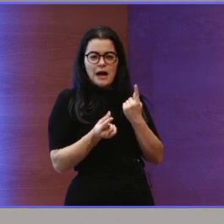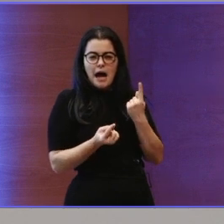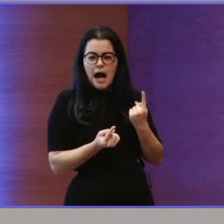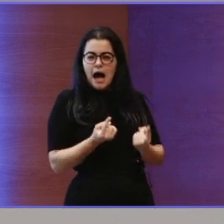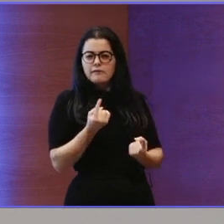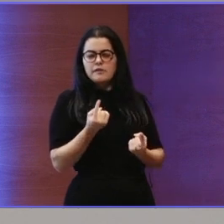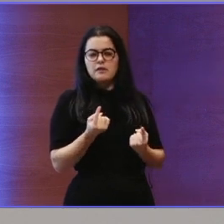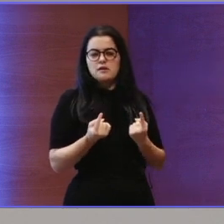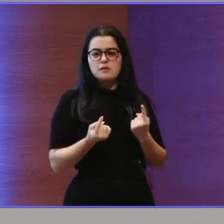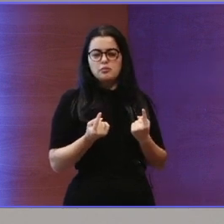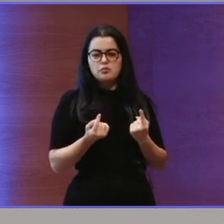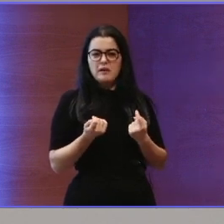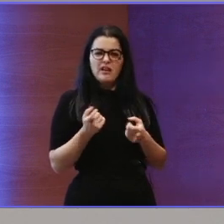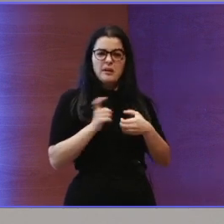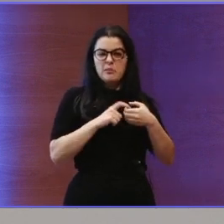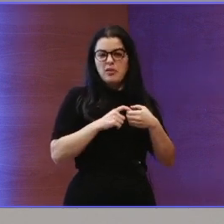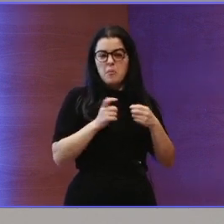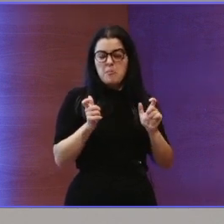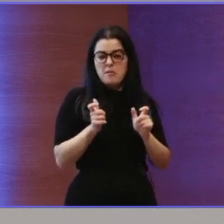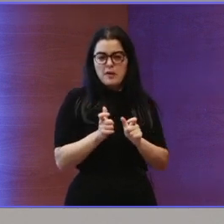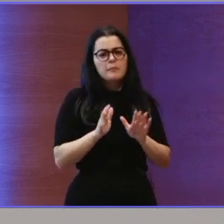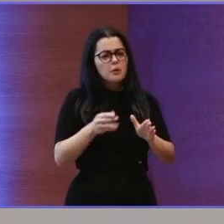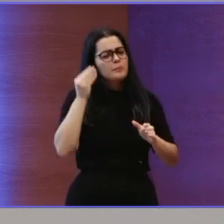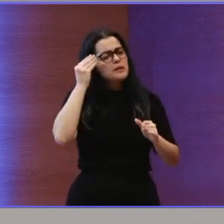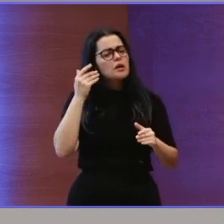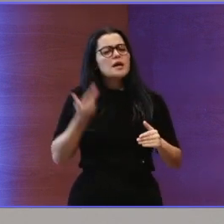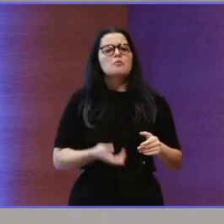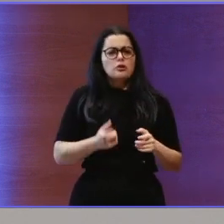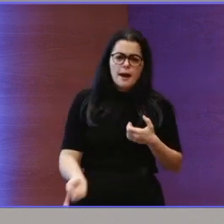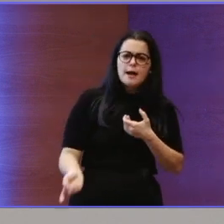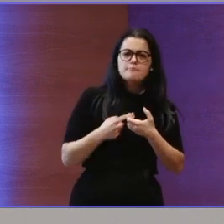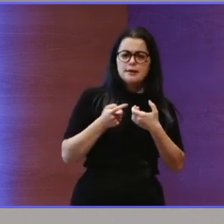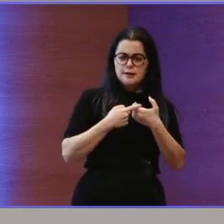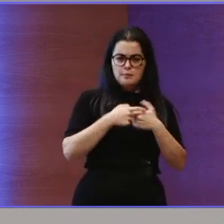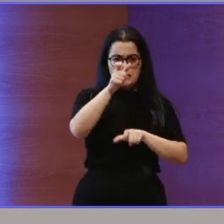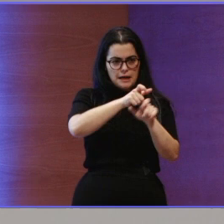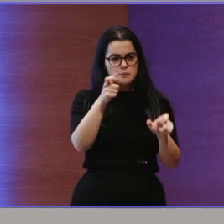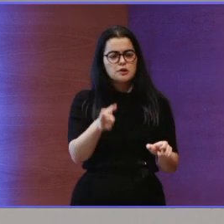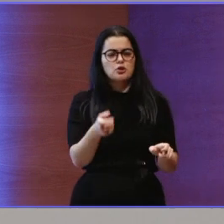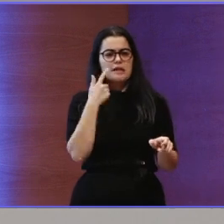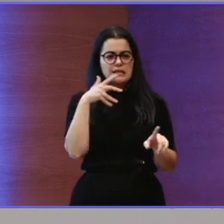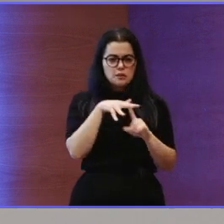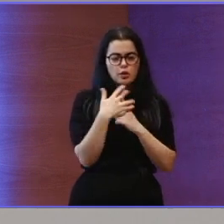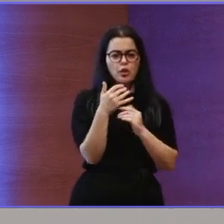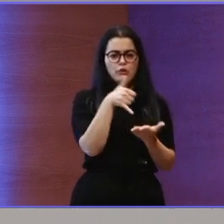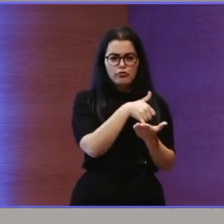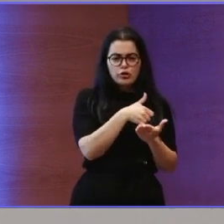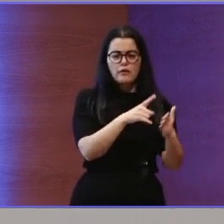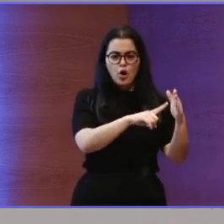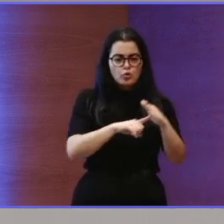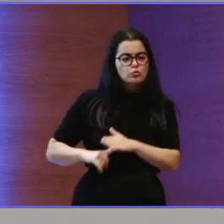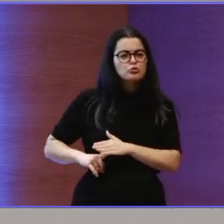de de participación entonces me parece importante que de Cara a la a las personas en situación de vulnerabilidad